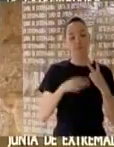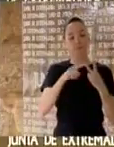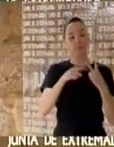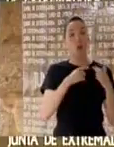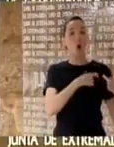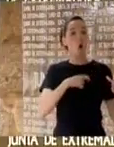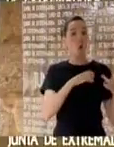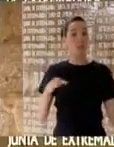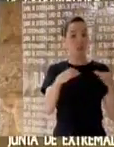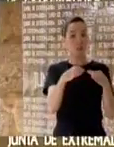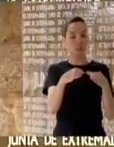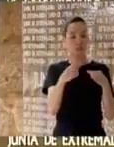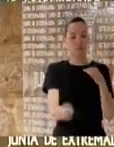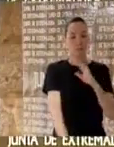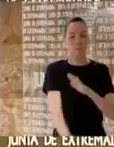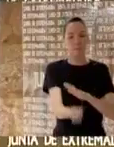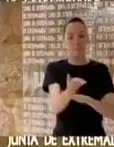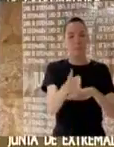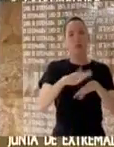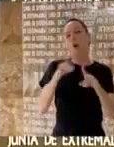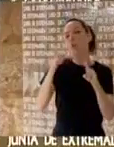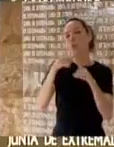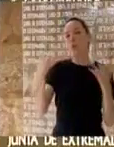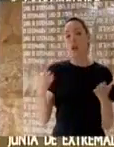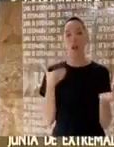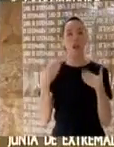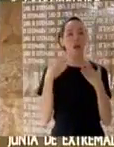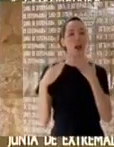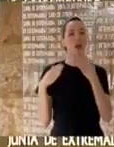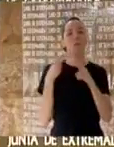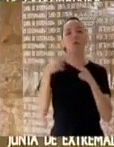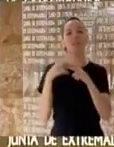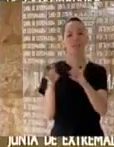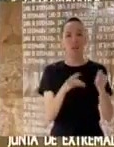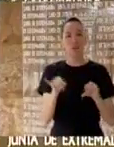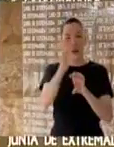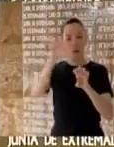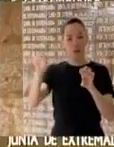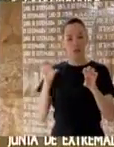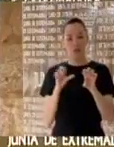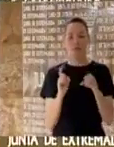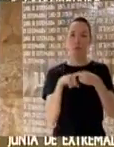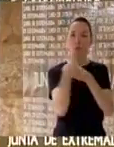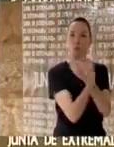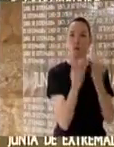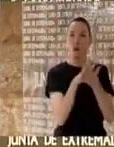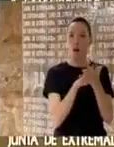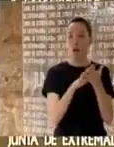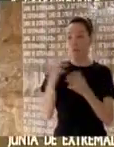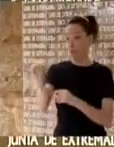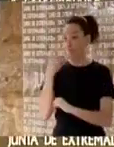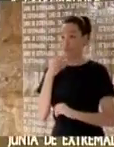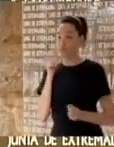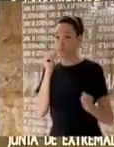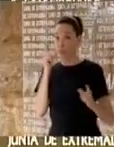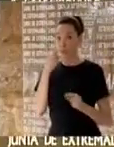para la evaluación de la política territorial en nuestro país, Han conocido ustedes, y el presidente de la Junta de Extremadura ha hecho